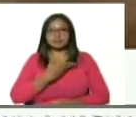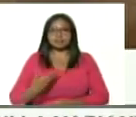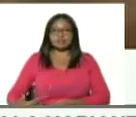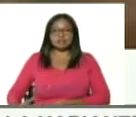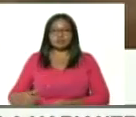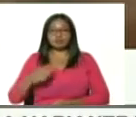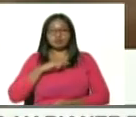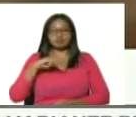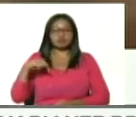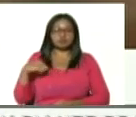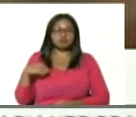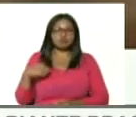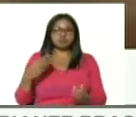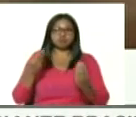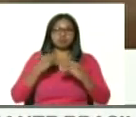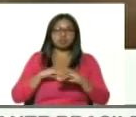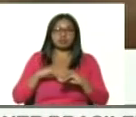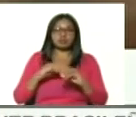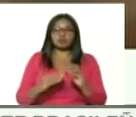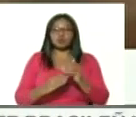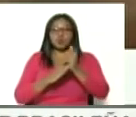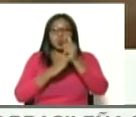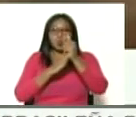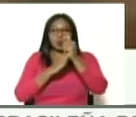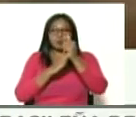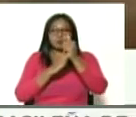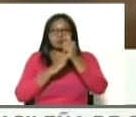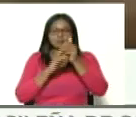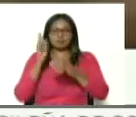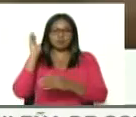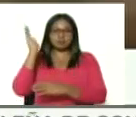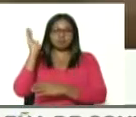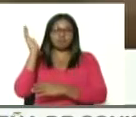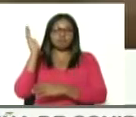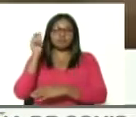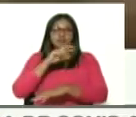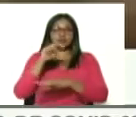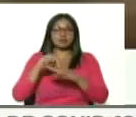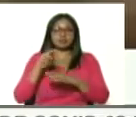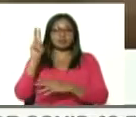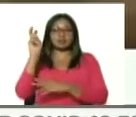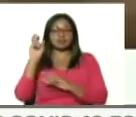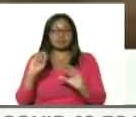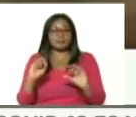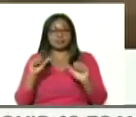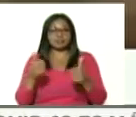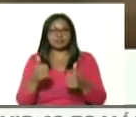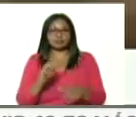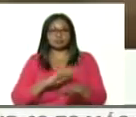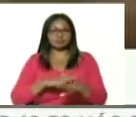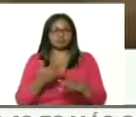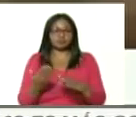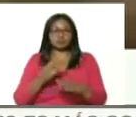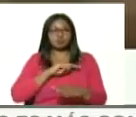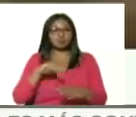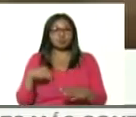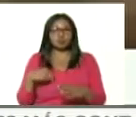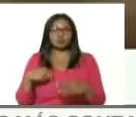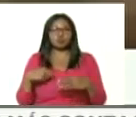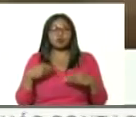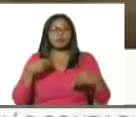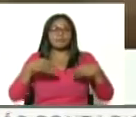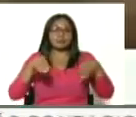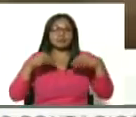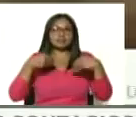estamos acordando con la directiva de nuestra asamblea que este viernes podamos arrancar, aprovechando que estamos en semana de